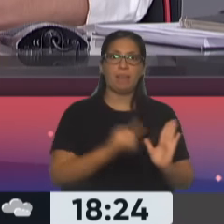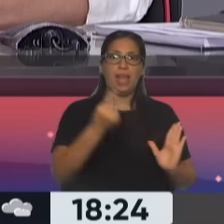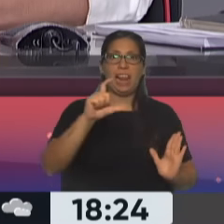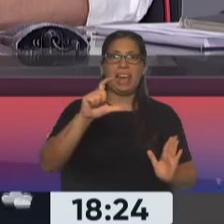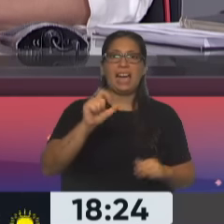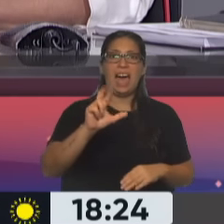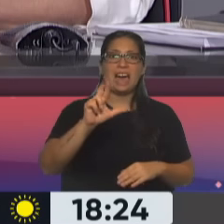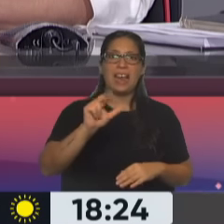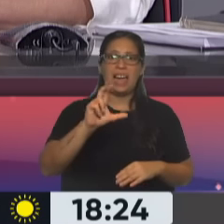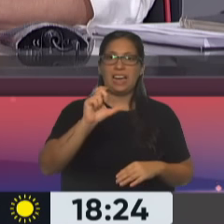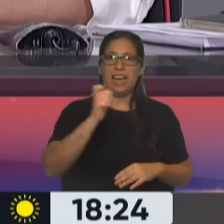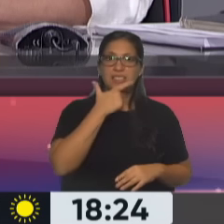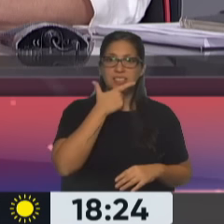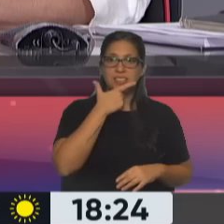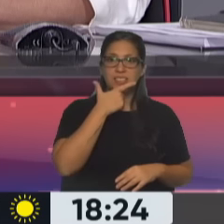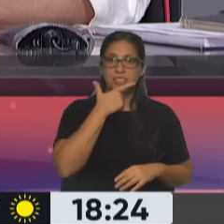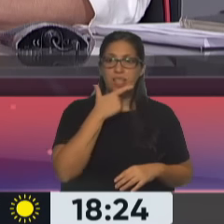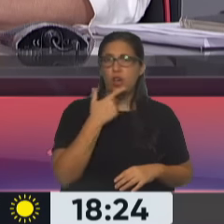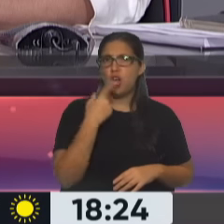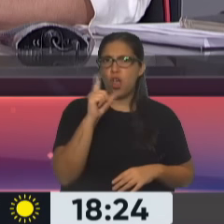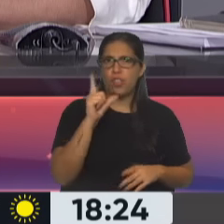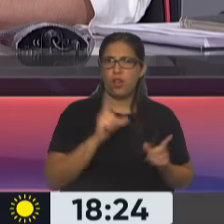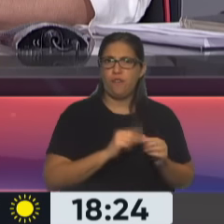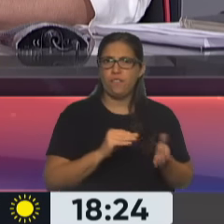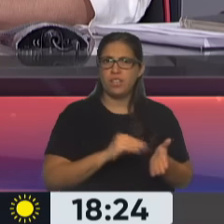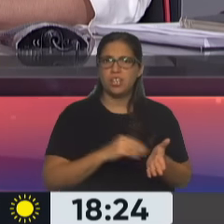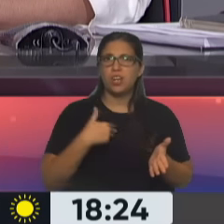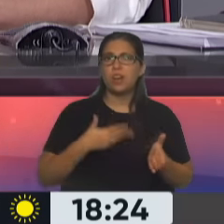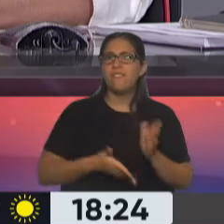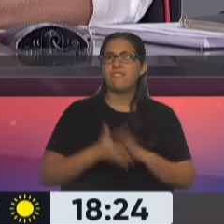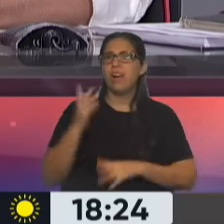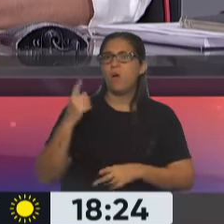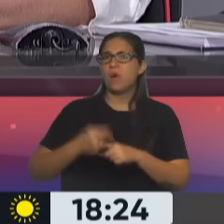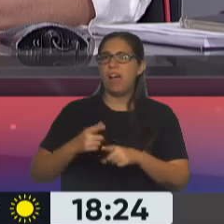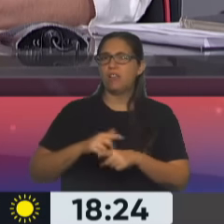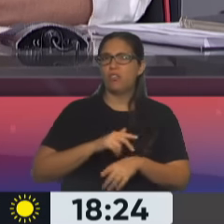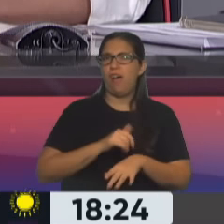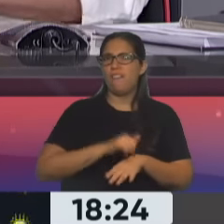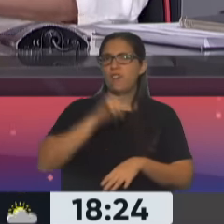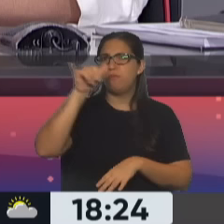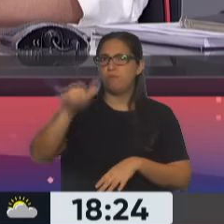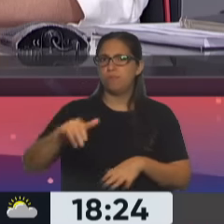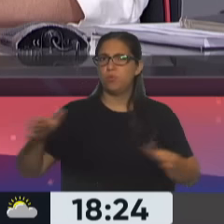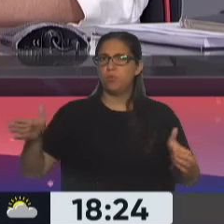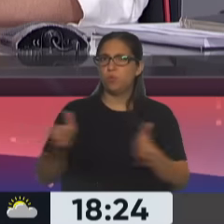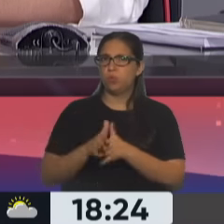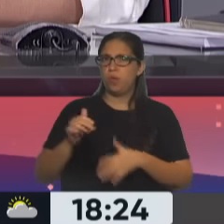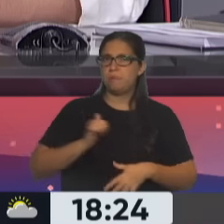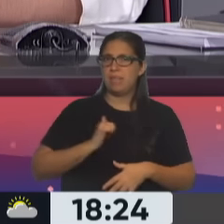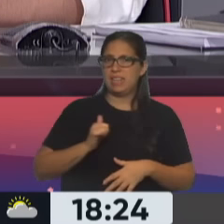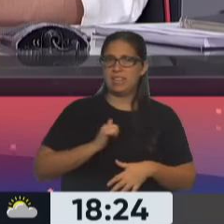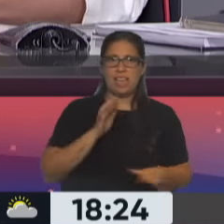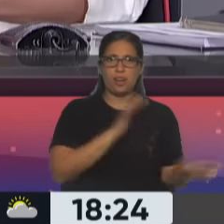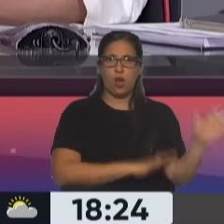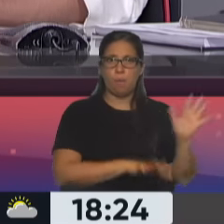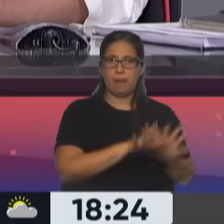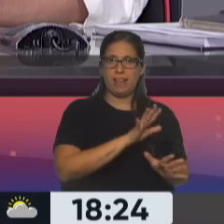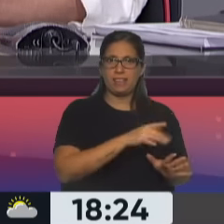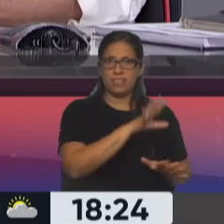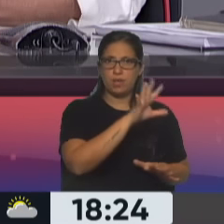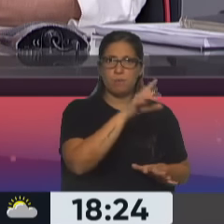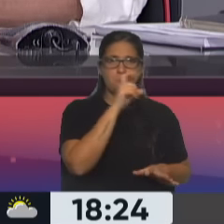dijo mientras estaba por subir a su avión para ir a un acto, justamente con los militares que habían estado en ese operativo que extrajeron a